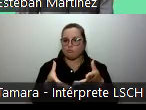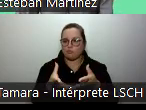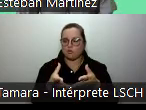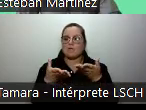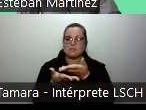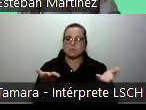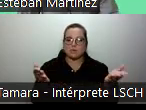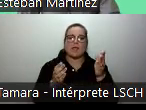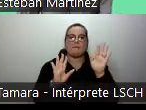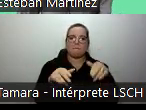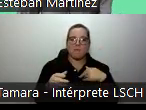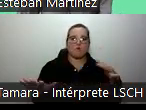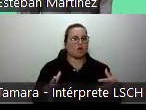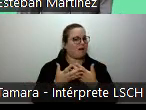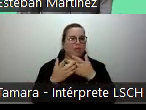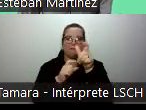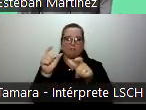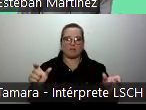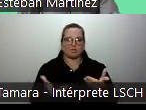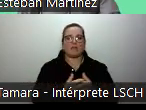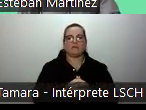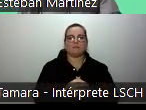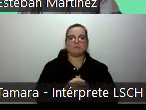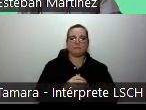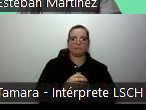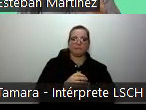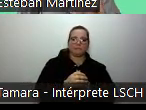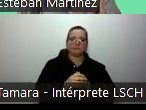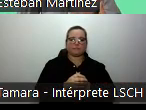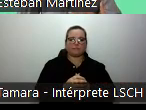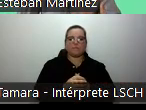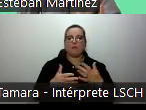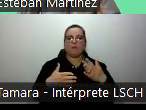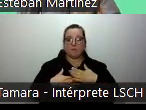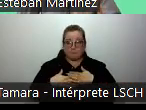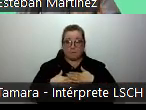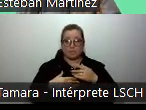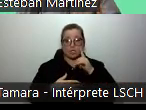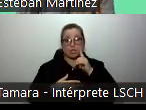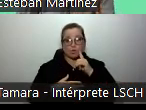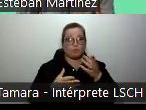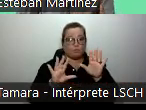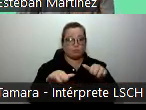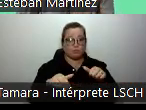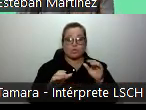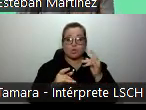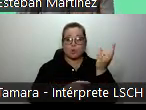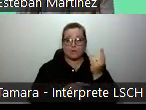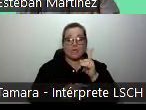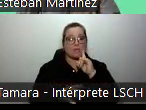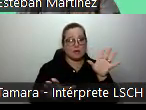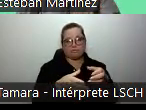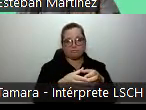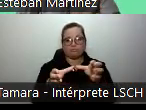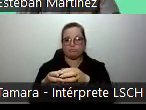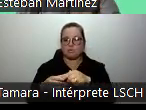networking es una inversión gigante eh En mi caso en particular yo hice mucho networking en la universidad y yo nunca he